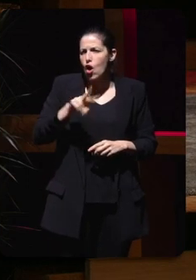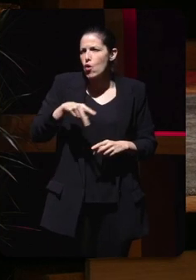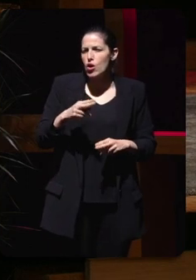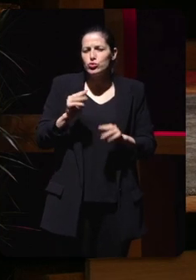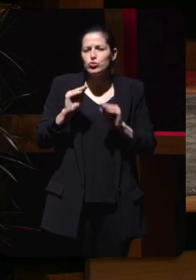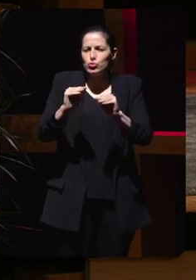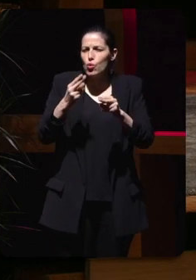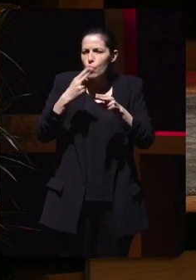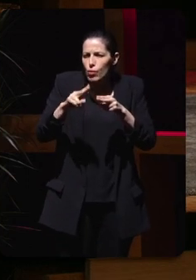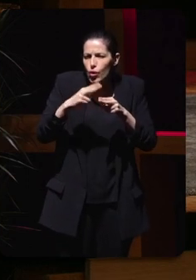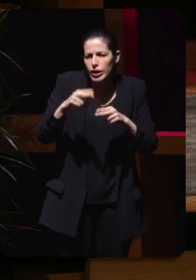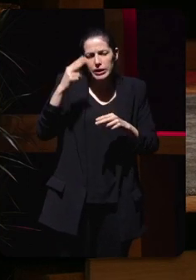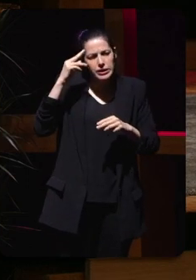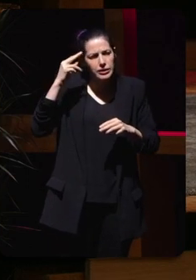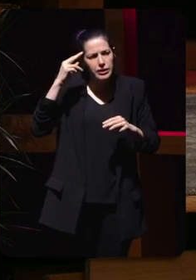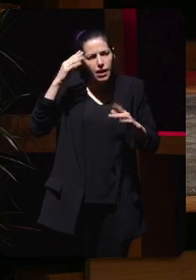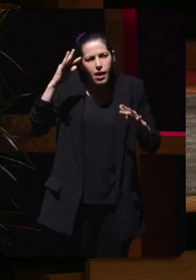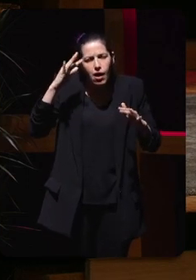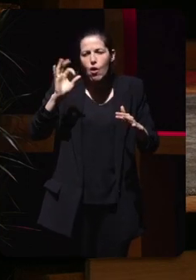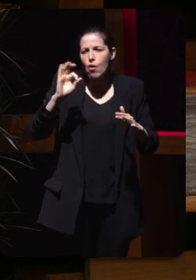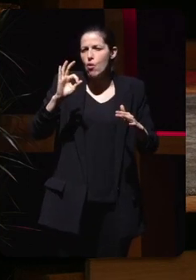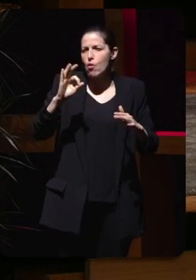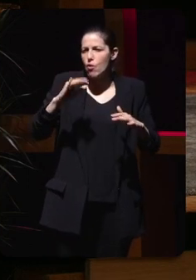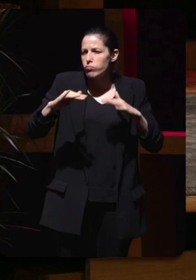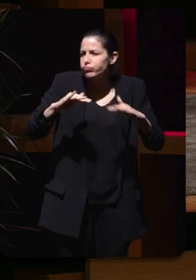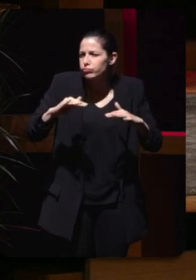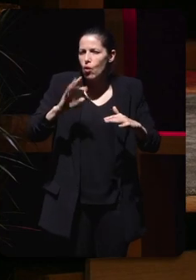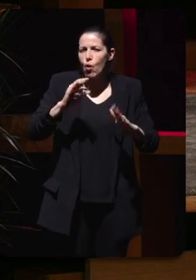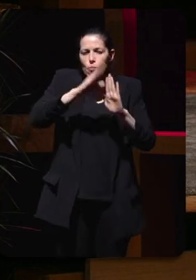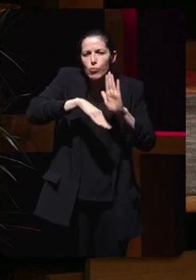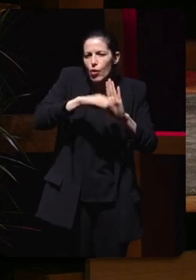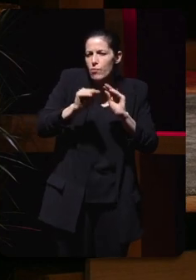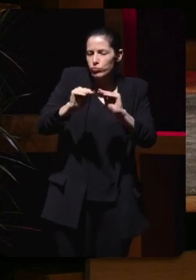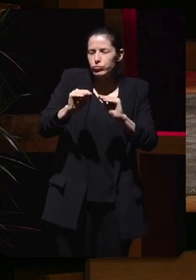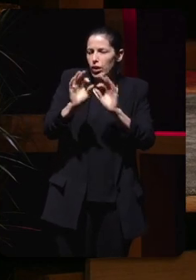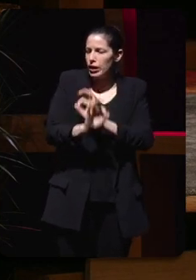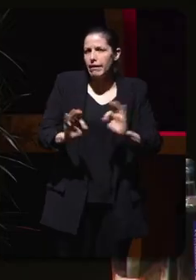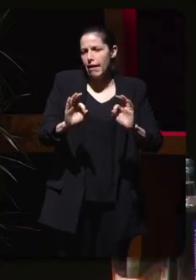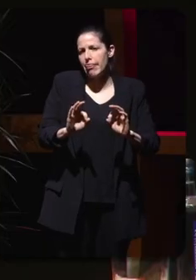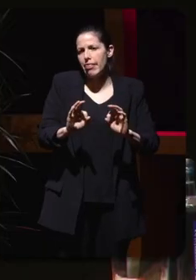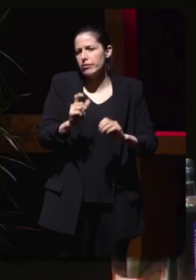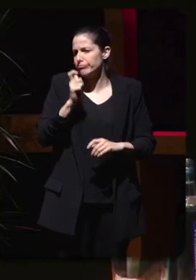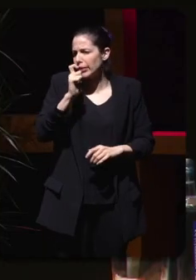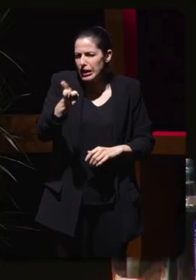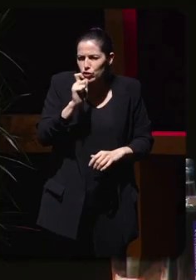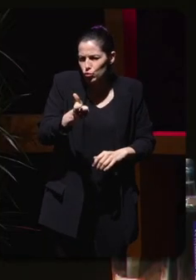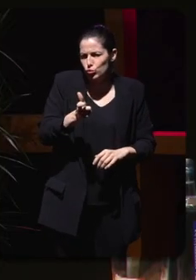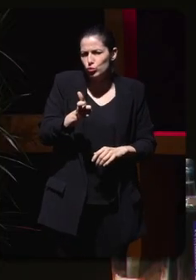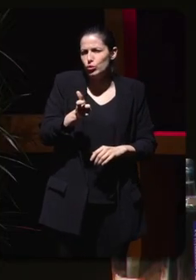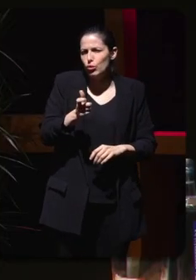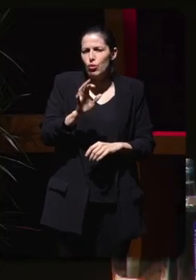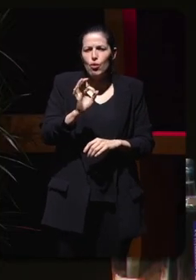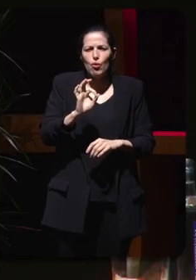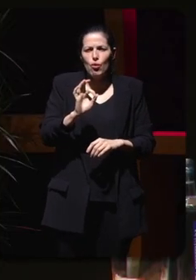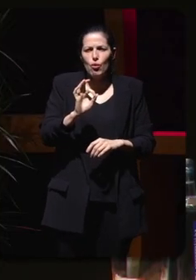política, su programa, sus actividades. No, era directamente al insulto,